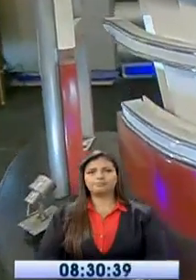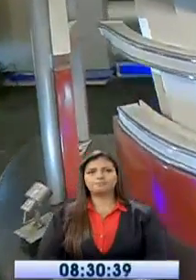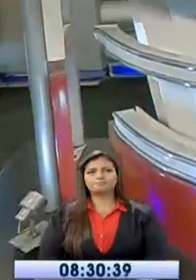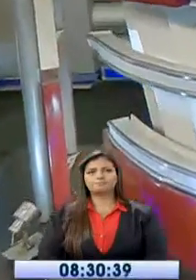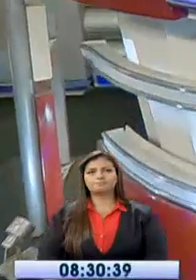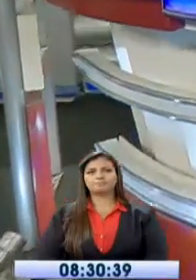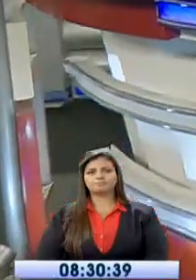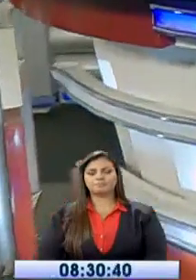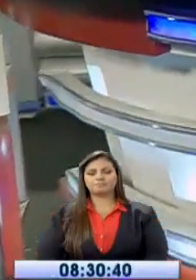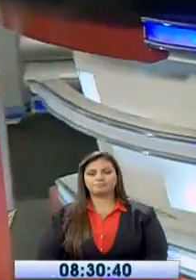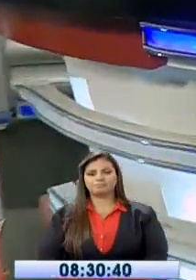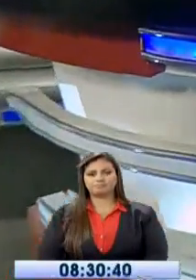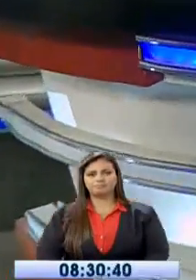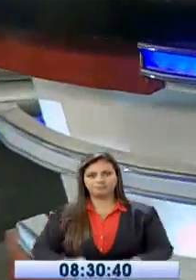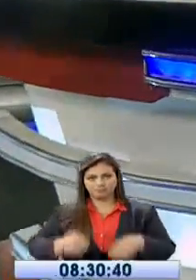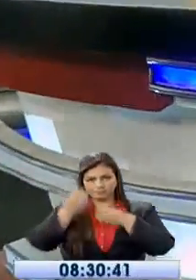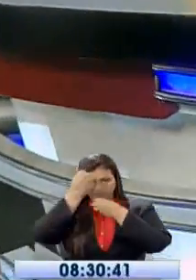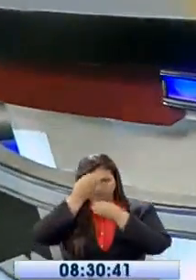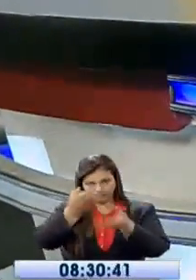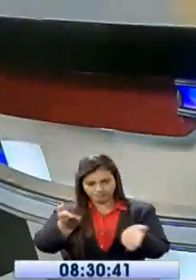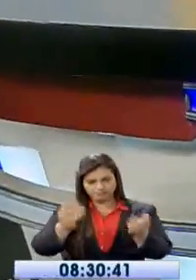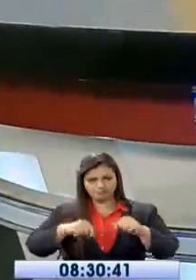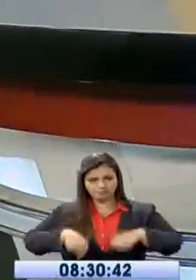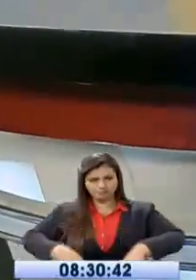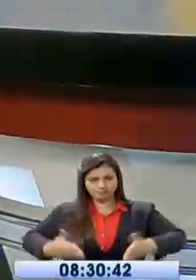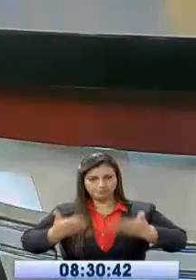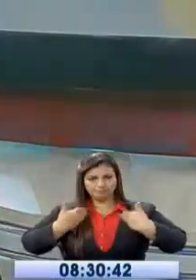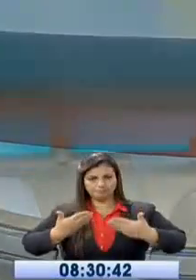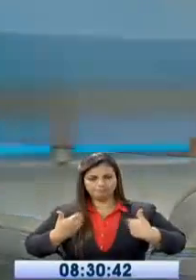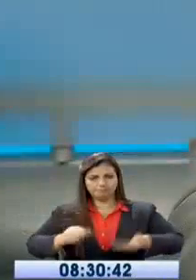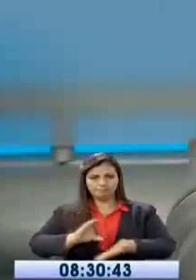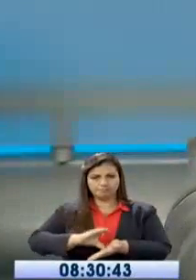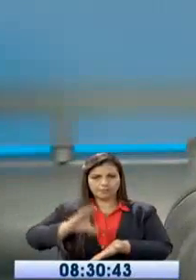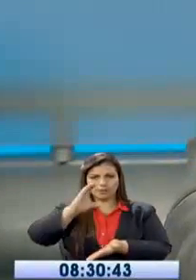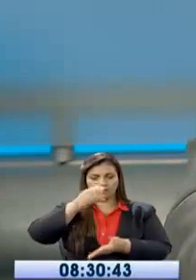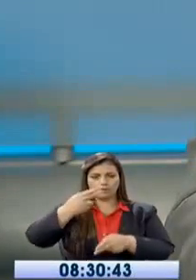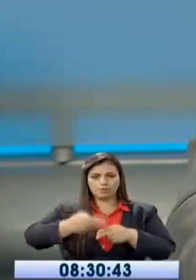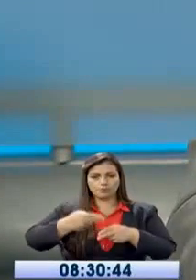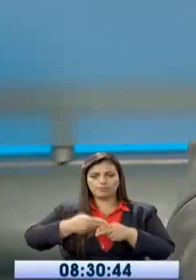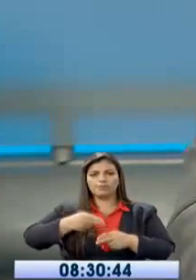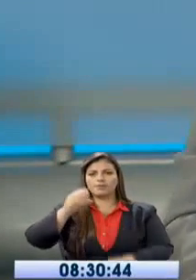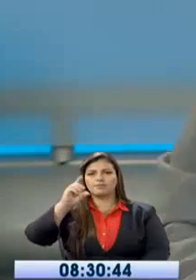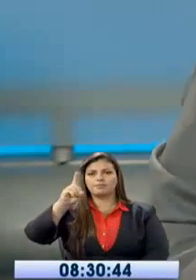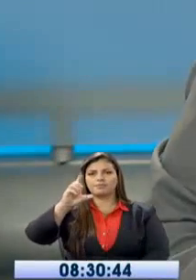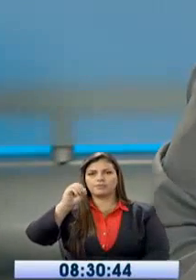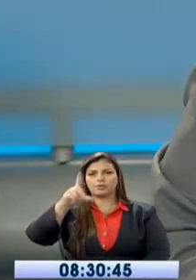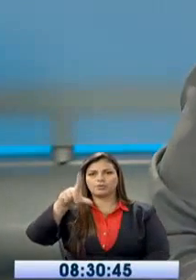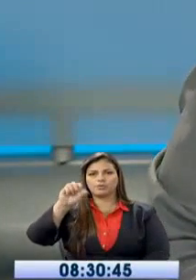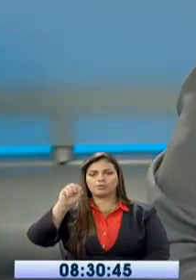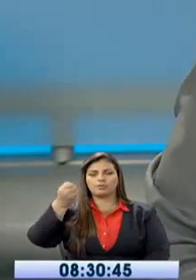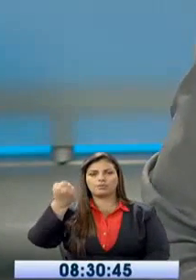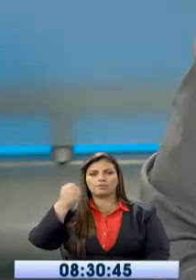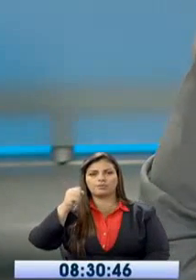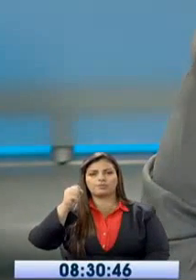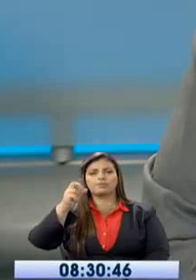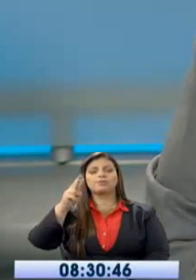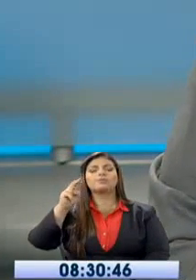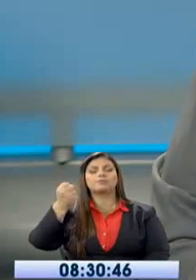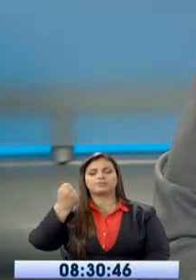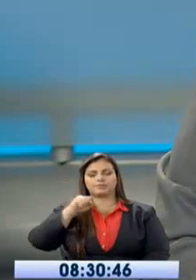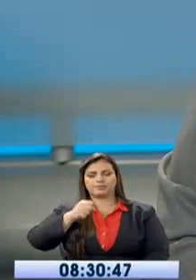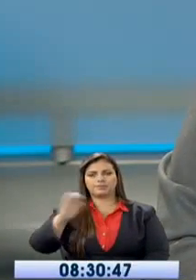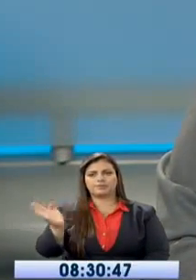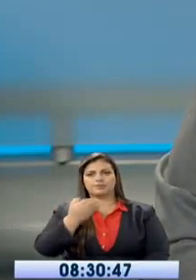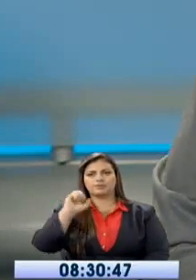Bueno, ahora les informamos que aquí en Guayaquil, tras la agresión y el robo de un celular a un estudiante en el exterior del colegio Dolores Sucre,